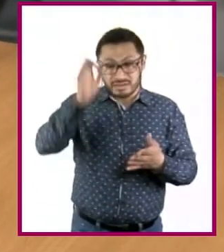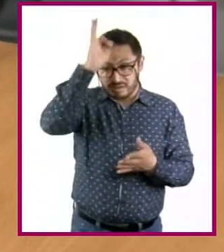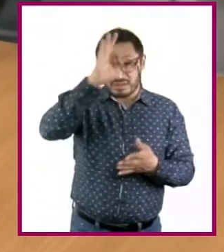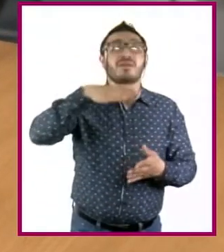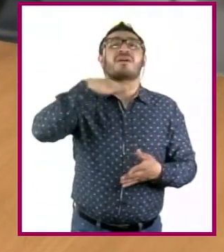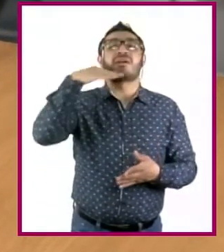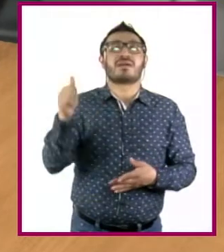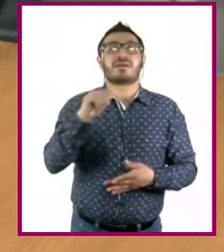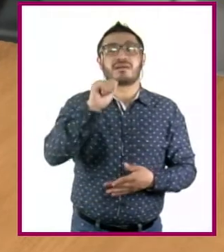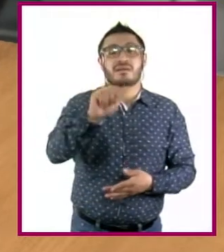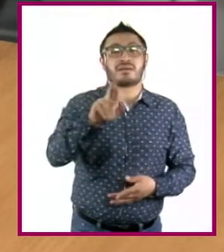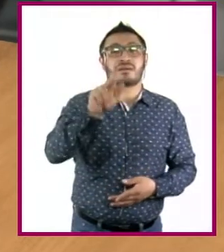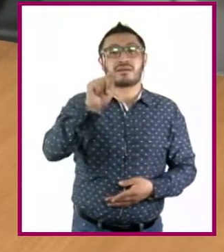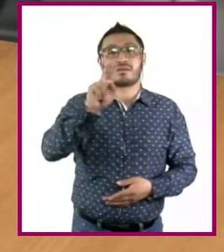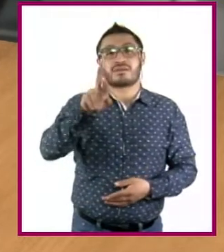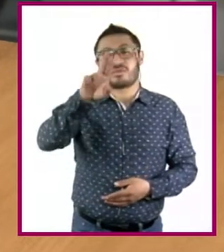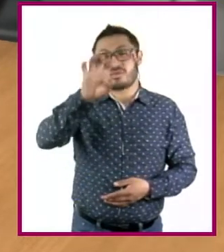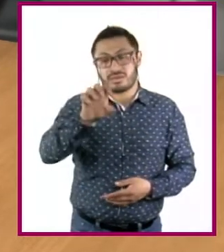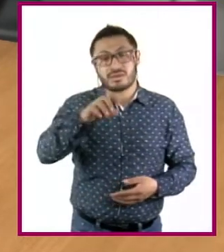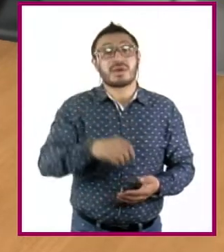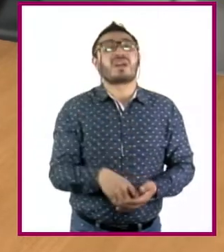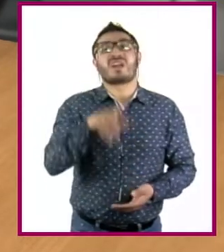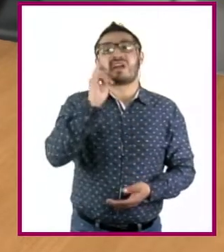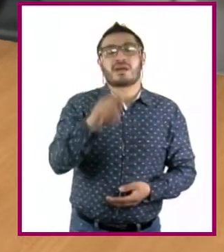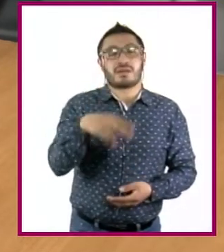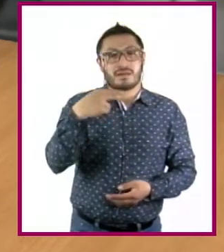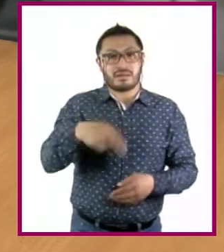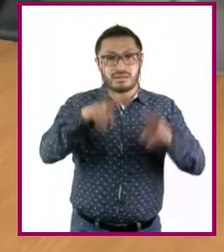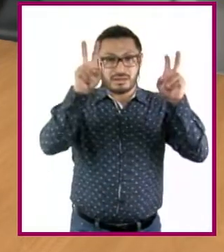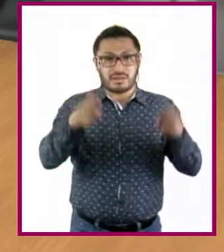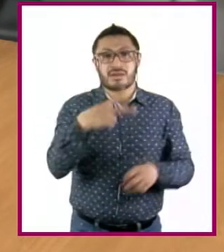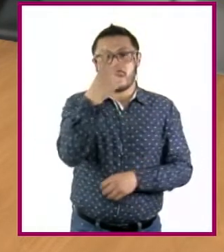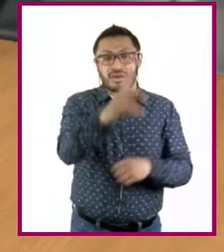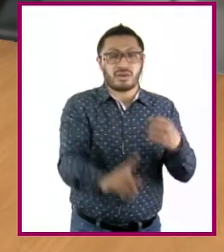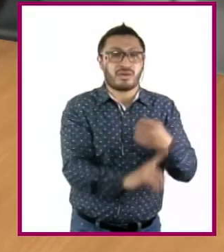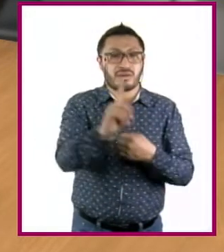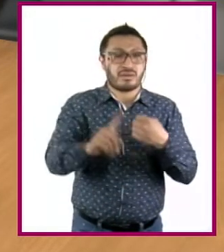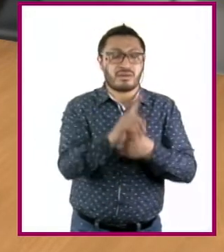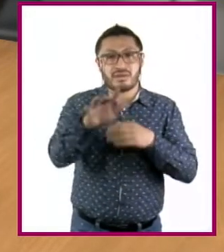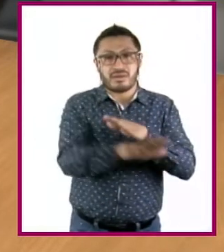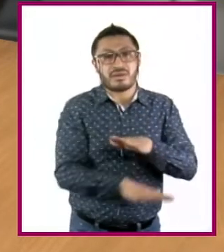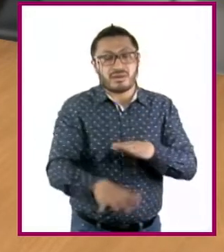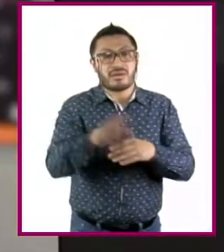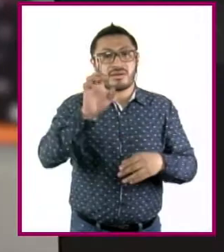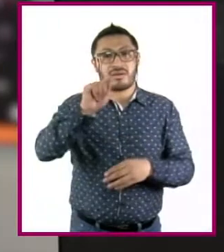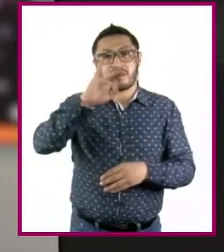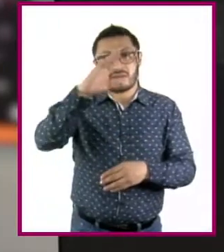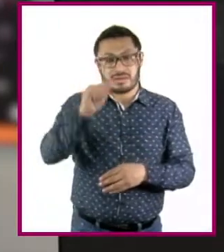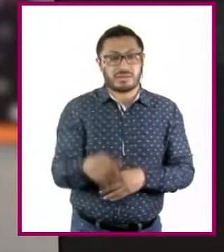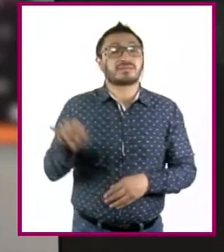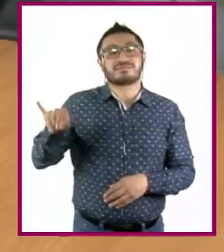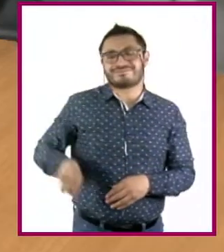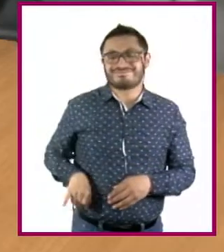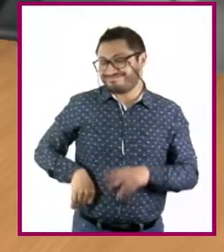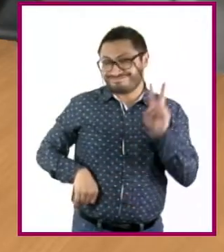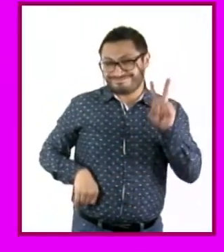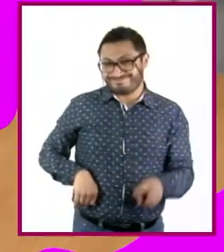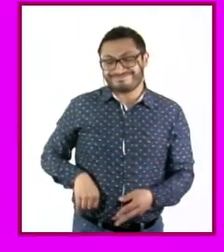alemán Arthur Schopenhauer. Se titula Los dos problemas fundamentales de la ética. Suena interesante.